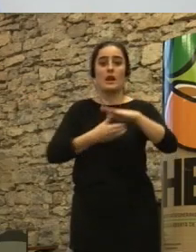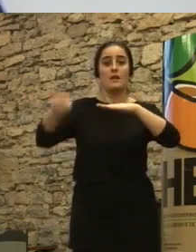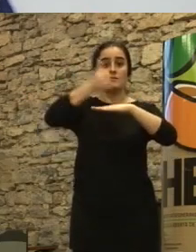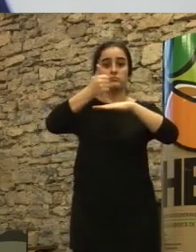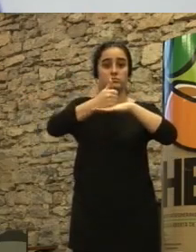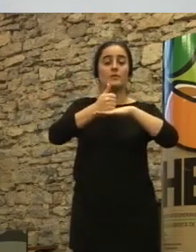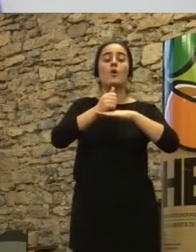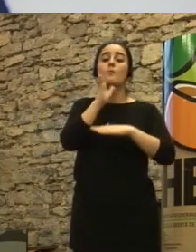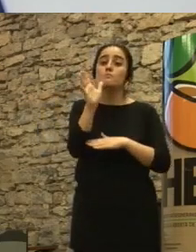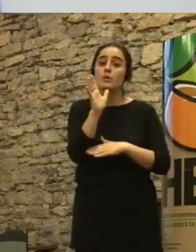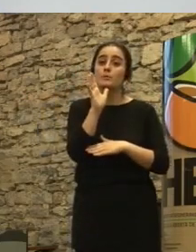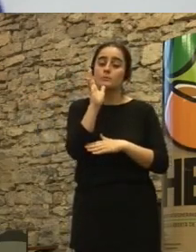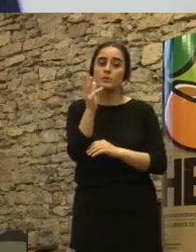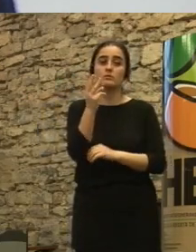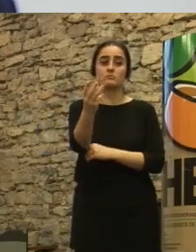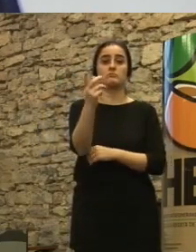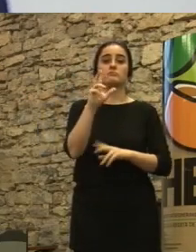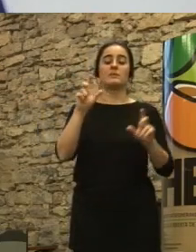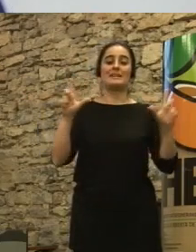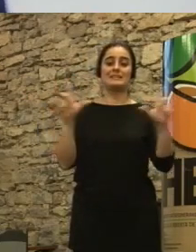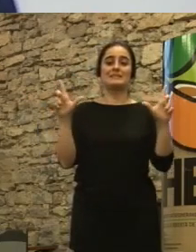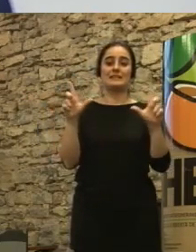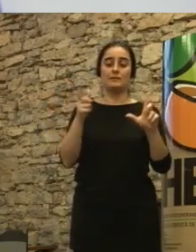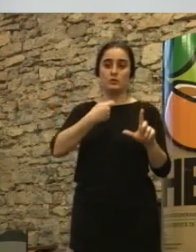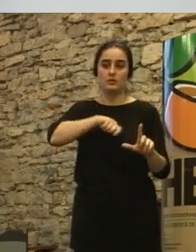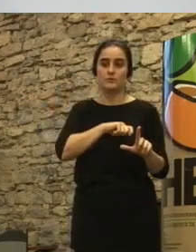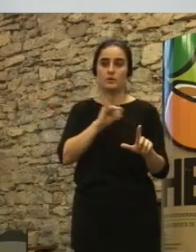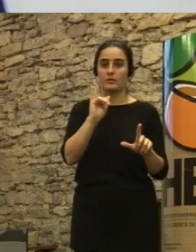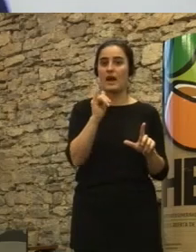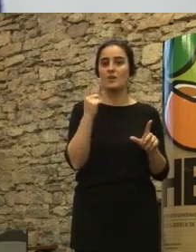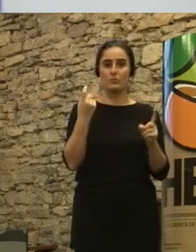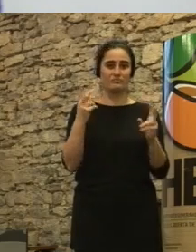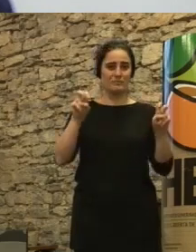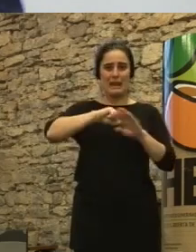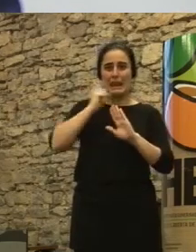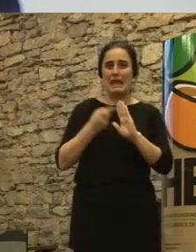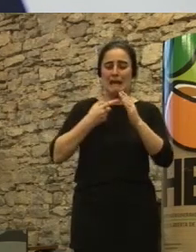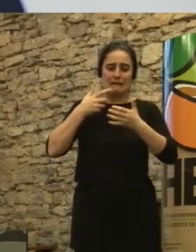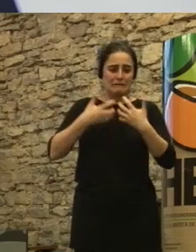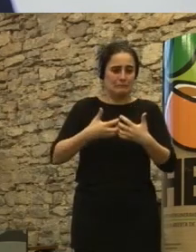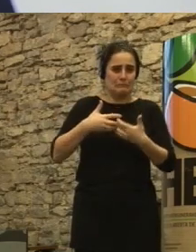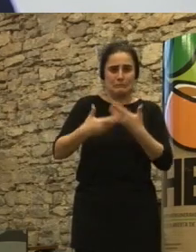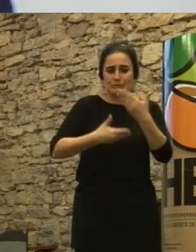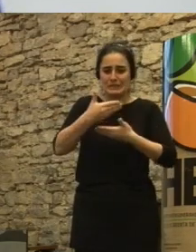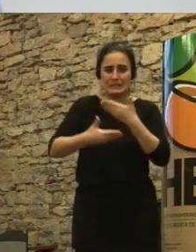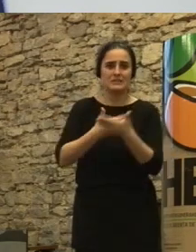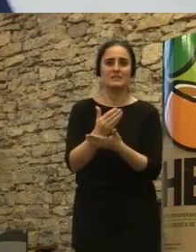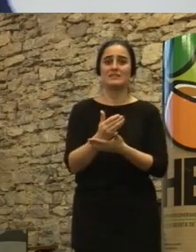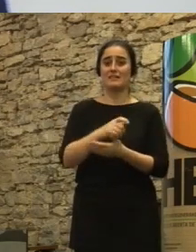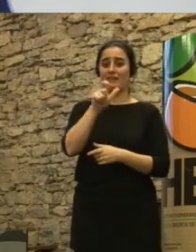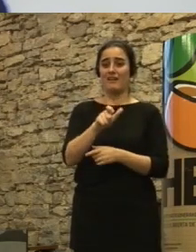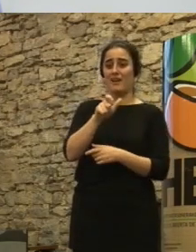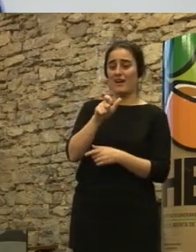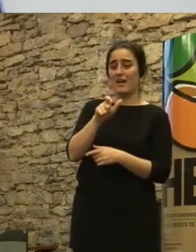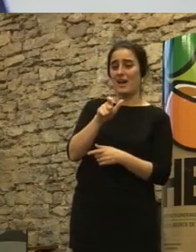porque no cumplen las resoluciones del Consejo, ponen contencioso y ahora mismo hay como tú un entramado legal donde hay procesos en los cuales el acusador